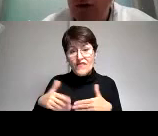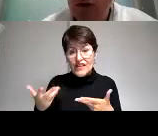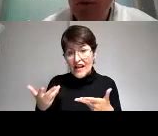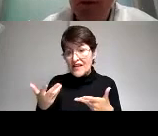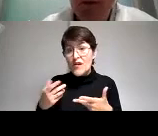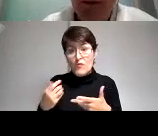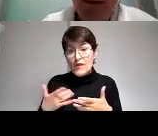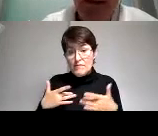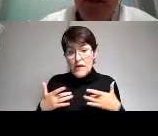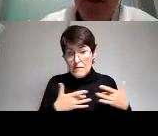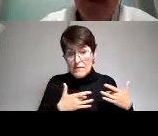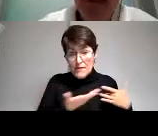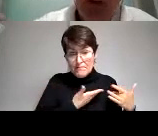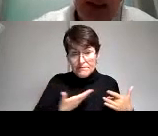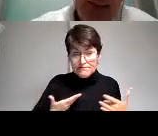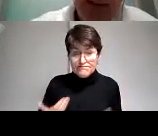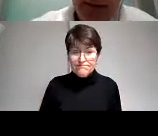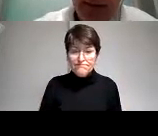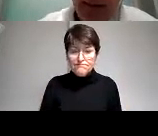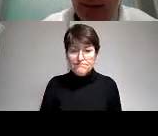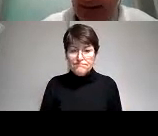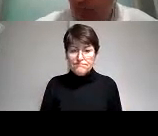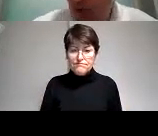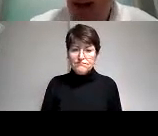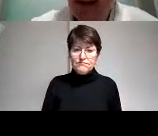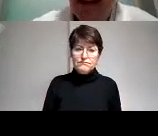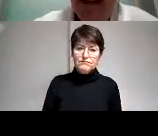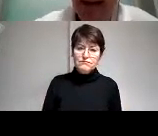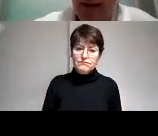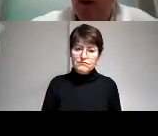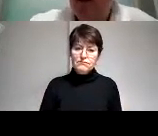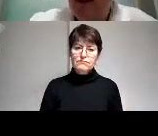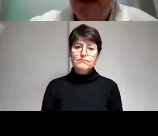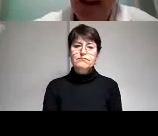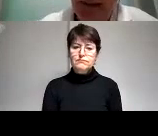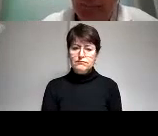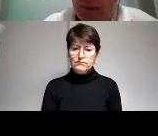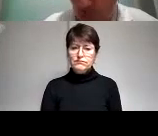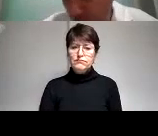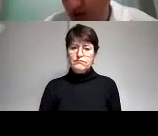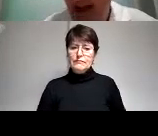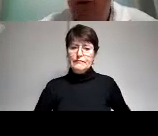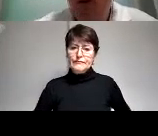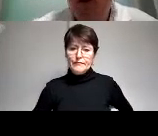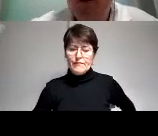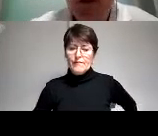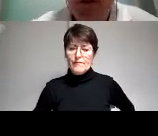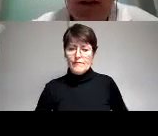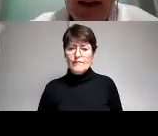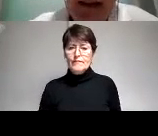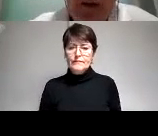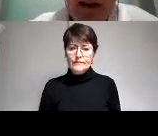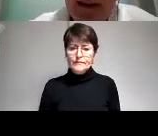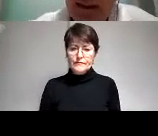alterado en alguno de los procesos, es decir, que no sea capaz de reponer adecuadamente o llevar a cabo alguno de los